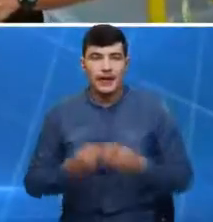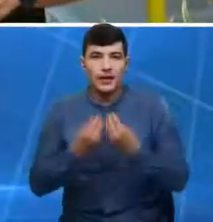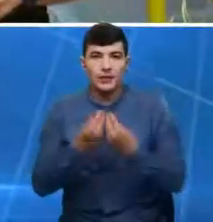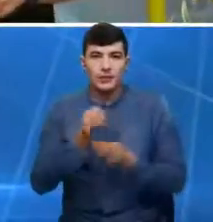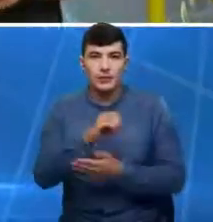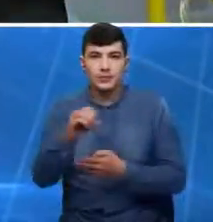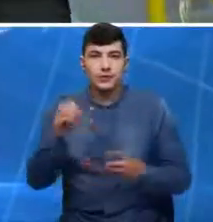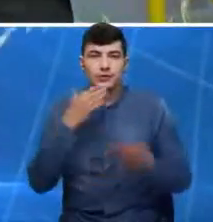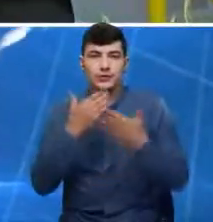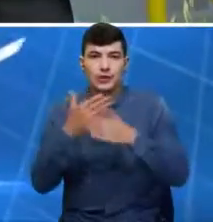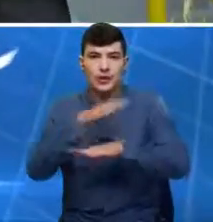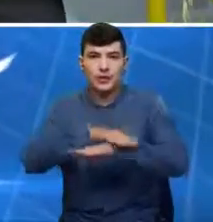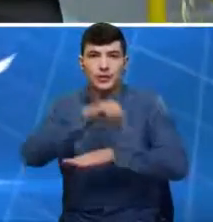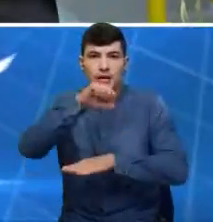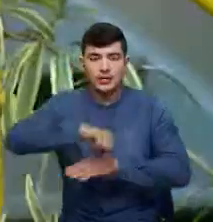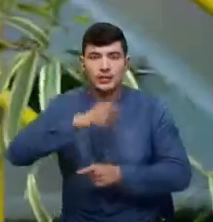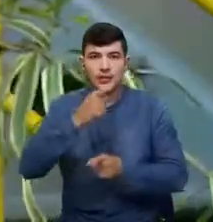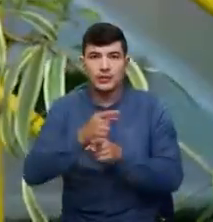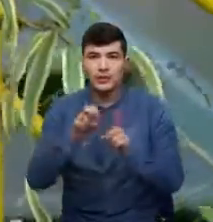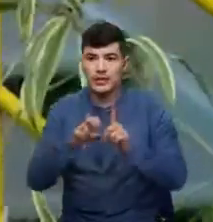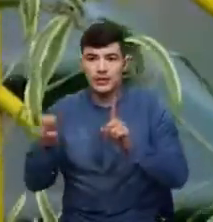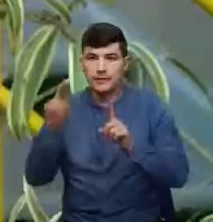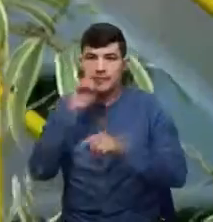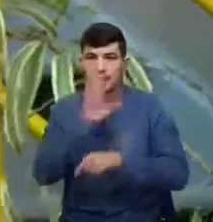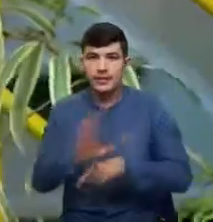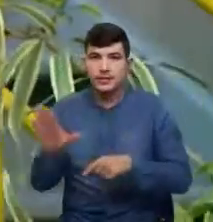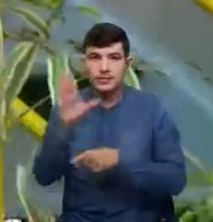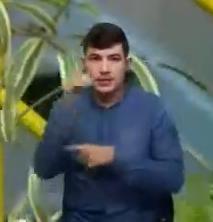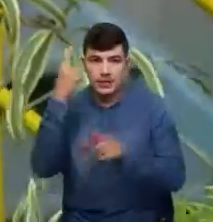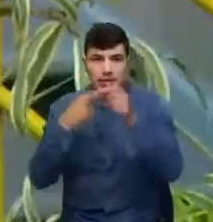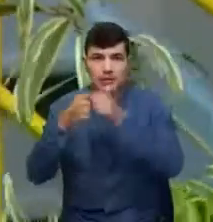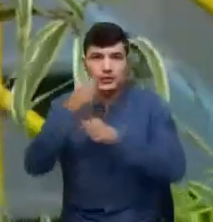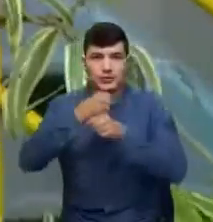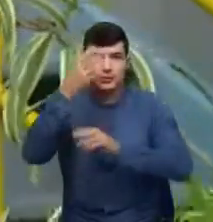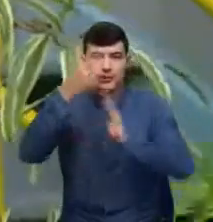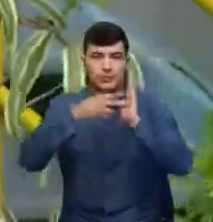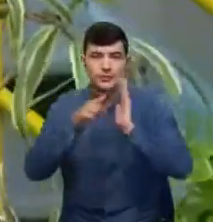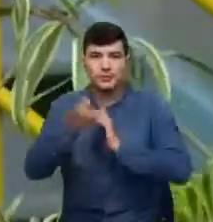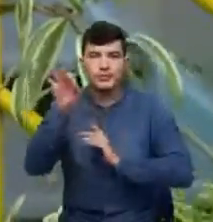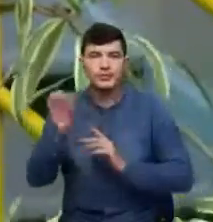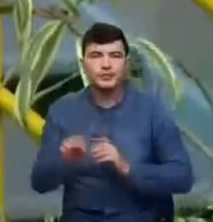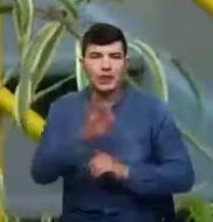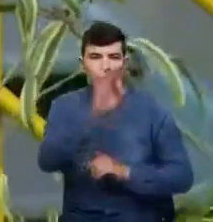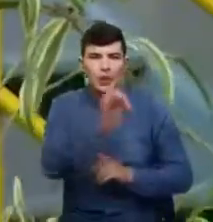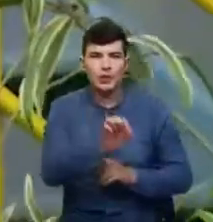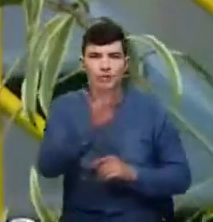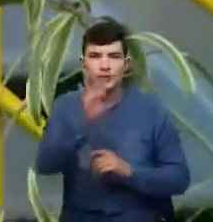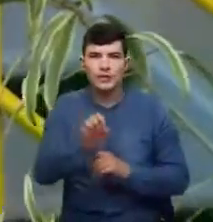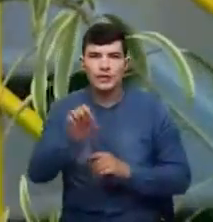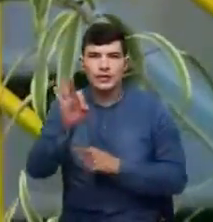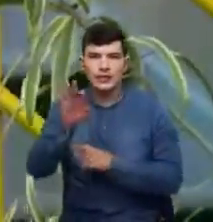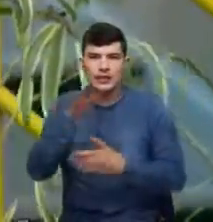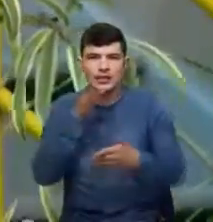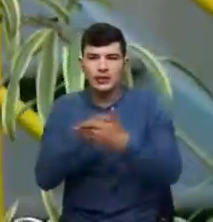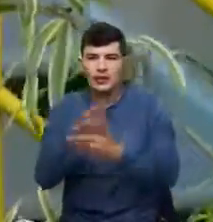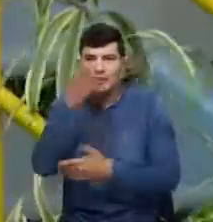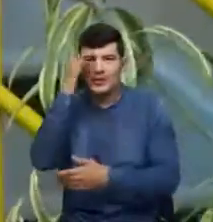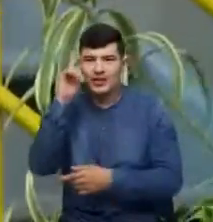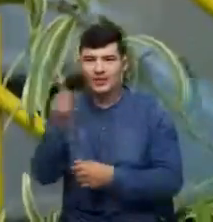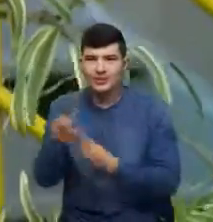Compañeros, ¿qué tal? Buenas tardes. Pues precisamente a nivel nacional, el año 2018 se reportaron 893 denuncias por